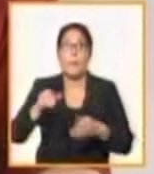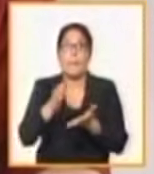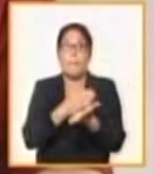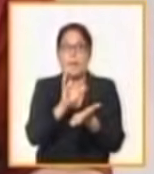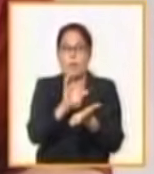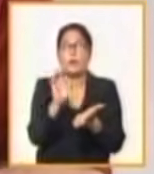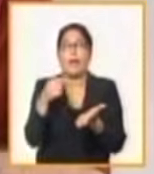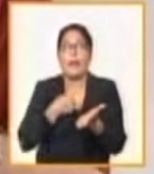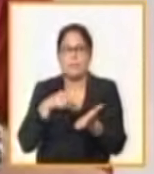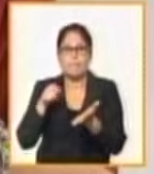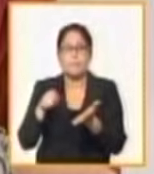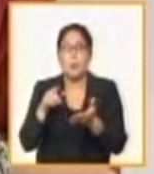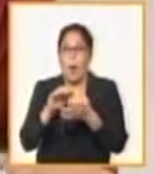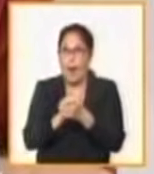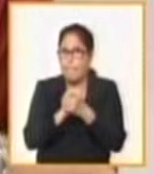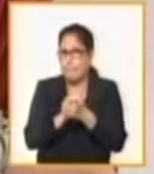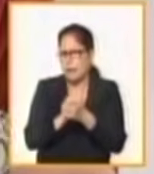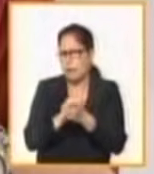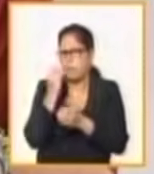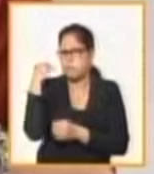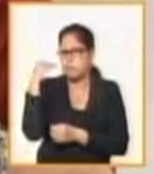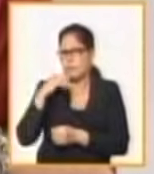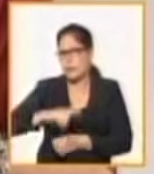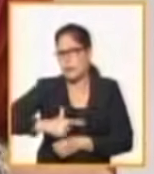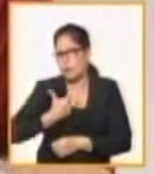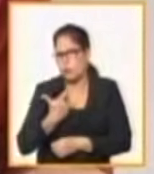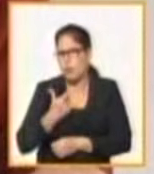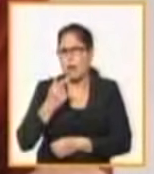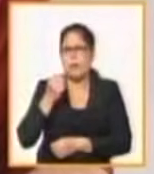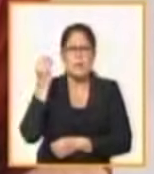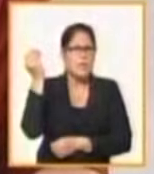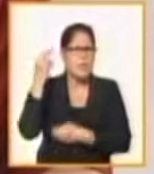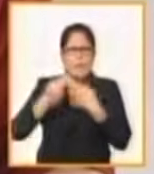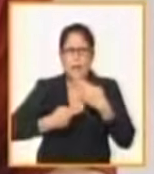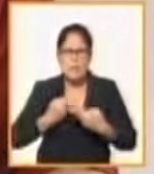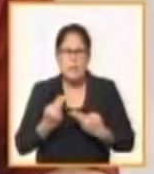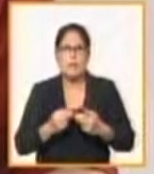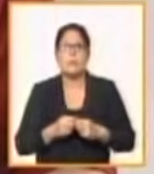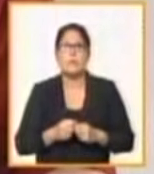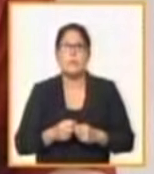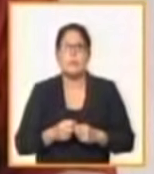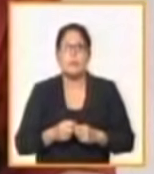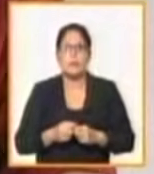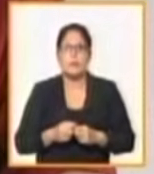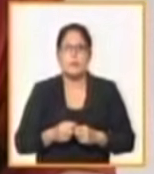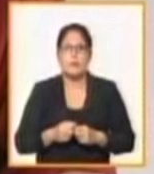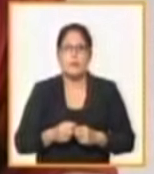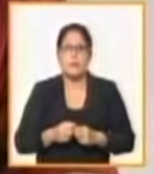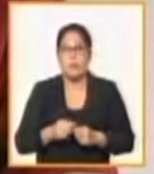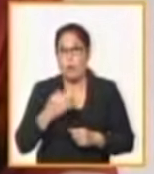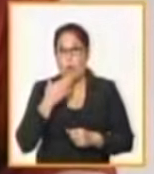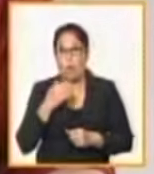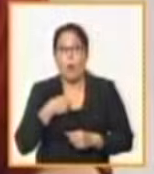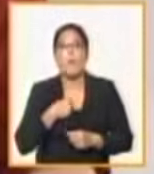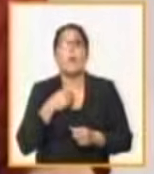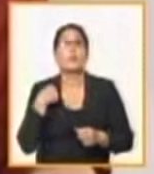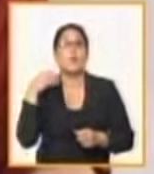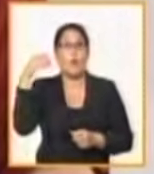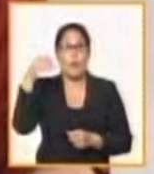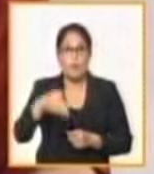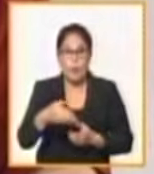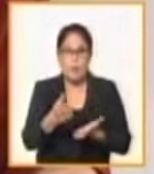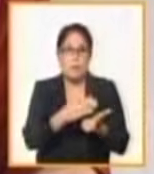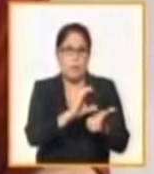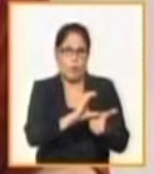tenía amistad y conocimientos ya de la obra de Argelías León, a través del cual yo llegué a don Fernando